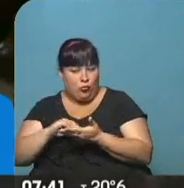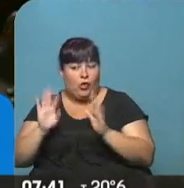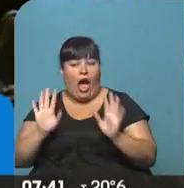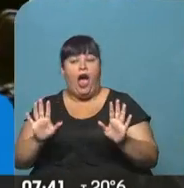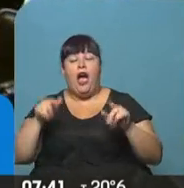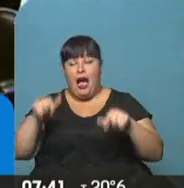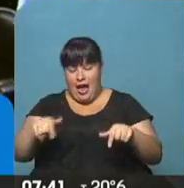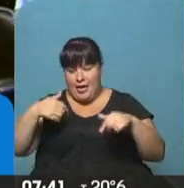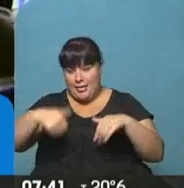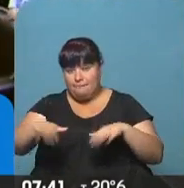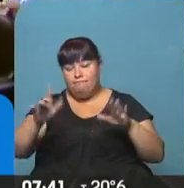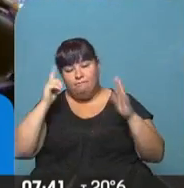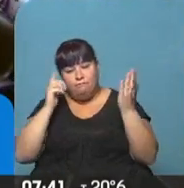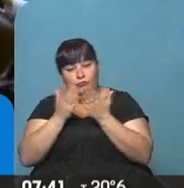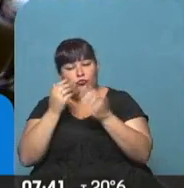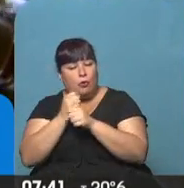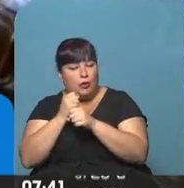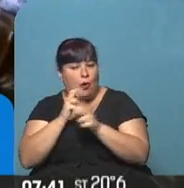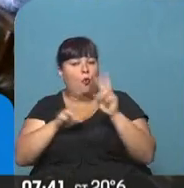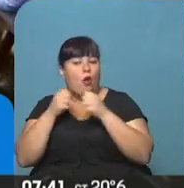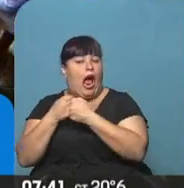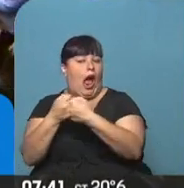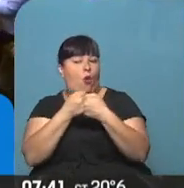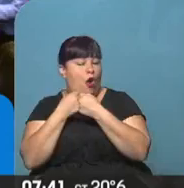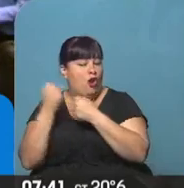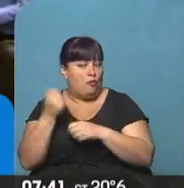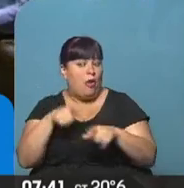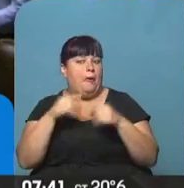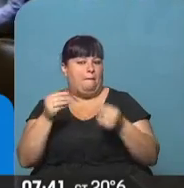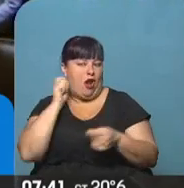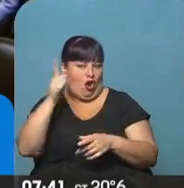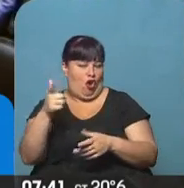tanto desde ahí vamos a trabajar para lograr los consensos necesarios y poder